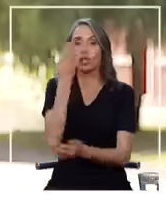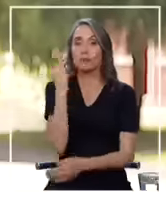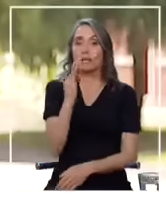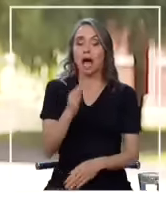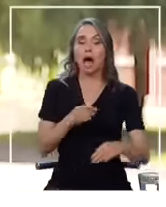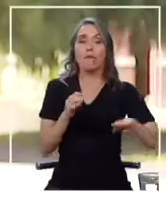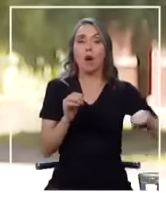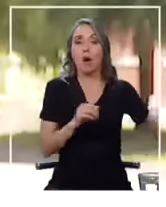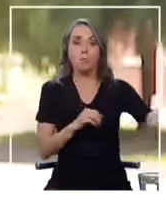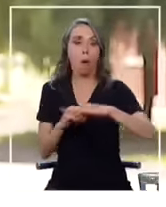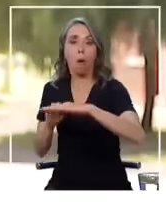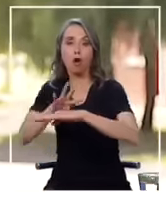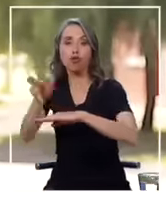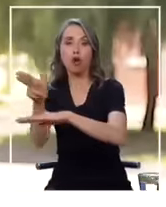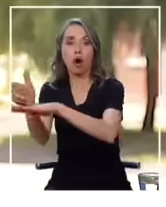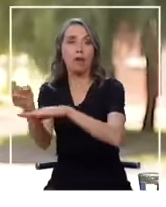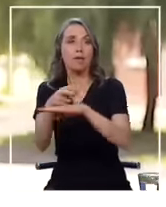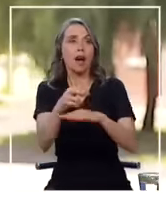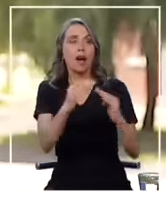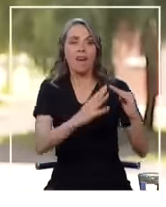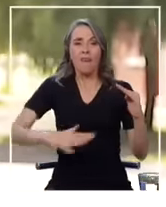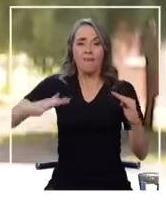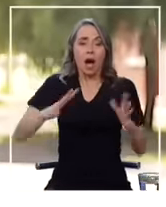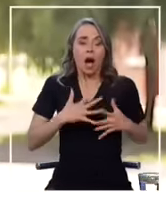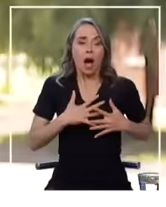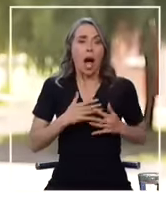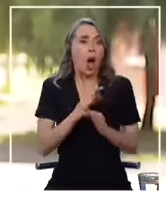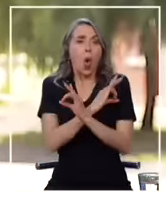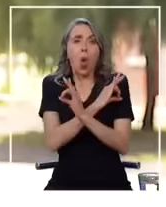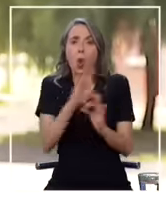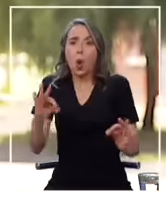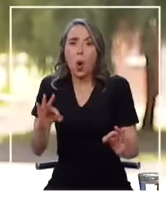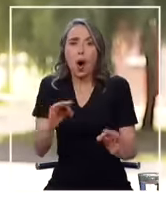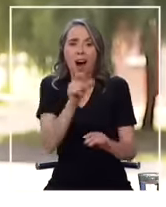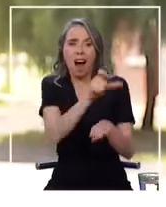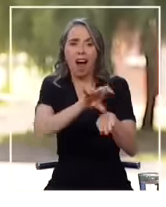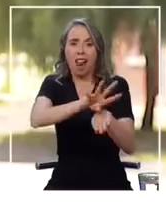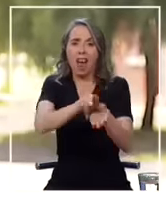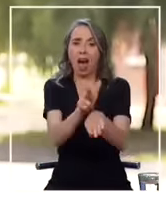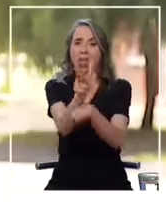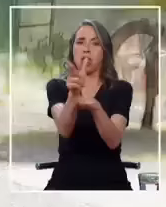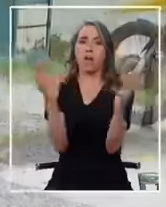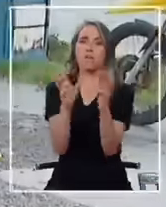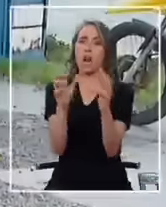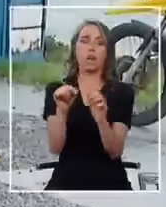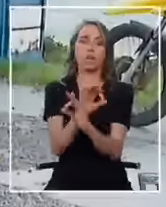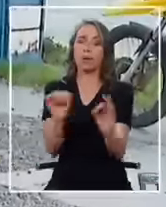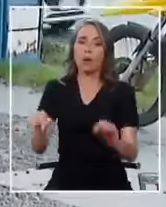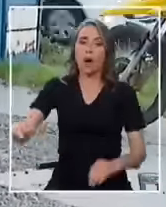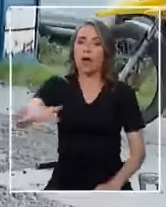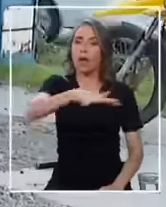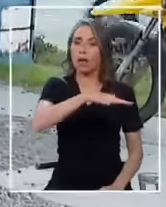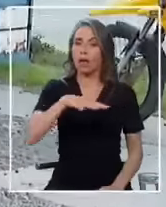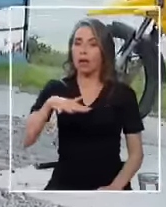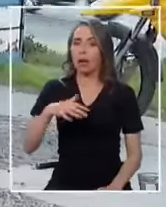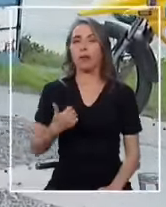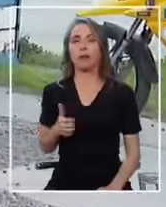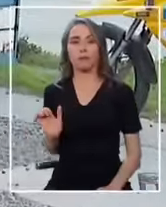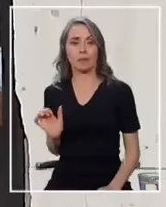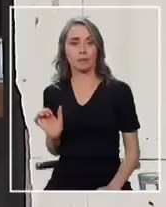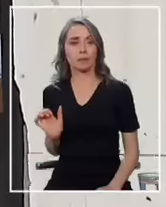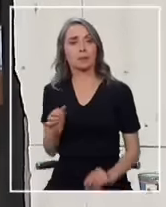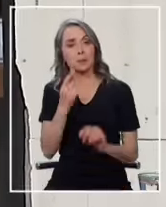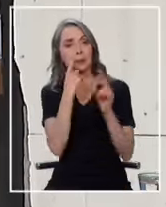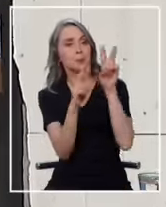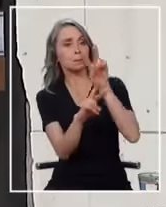sábado. Impactante para los vecinos de nuestro barrio, que nunca hemos tenido ese tipo de delincuencia en nuestros sectores. La Policía de Investigaciones